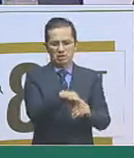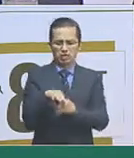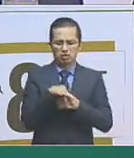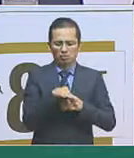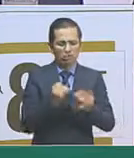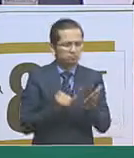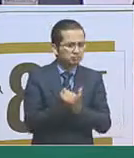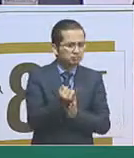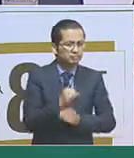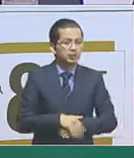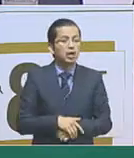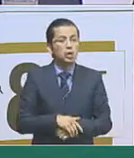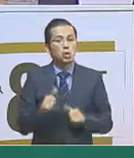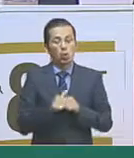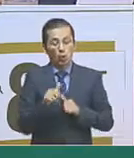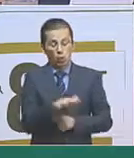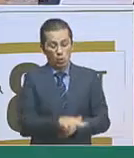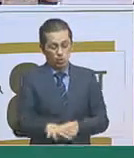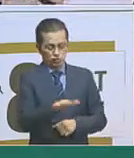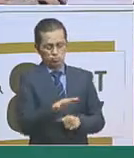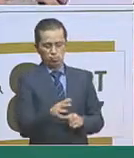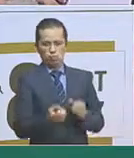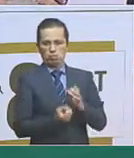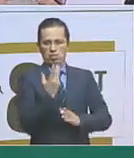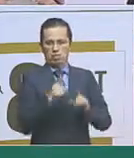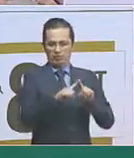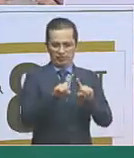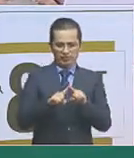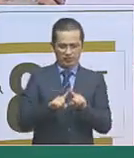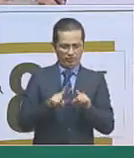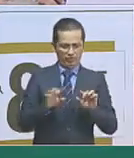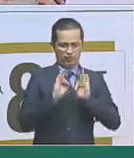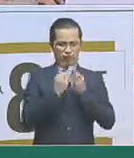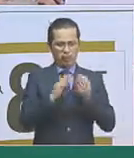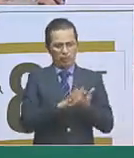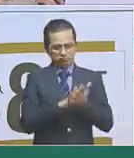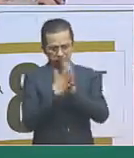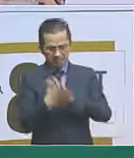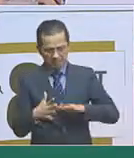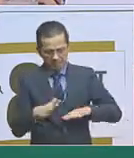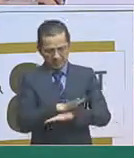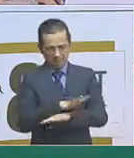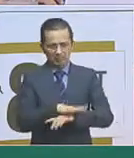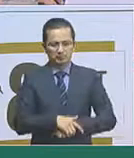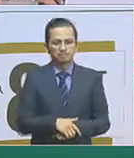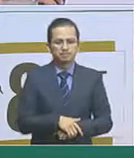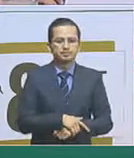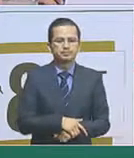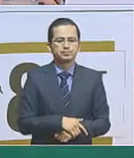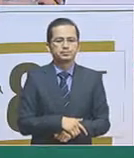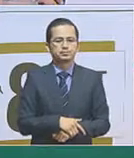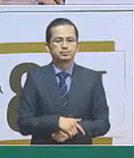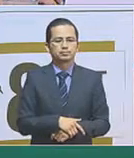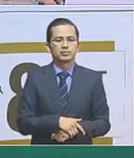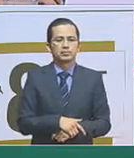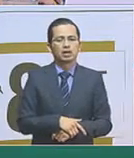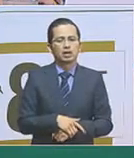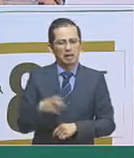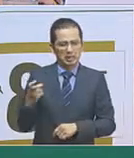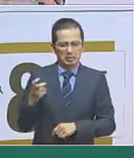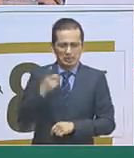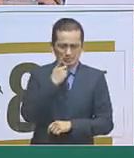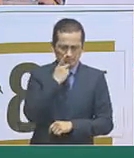de las sociedades contemporáneas este proceso que como él mismo